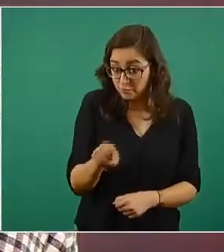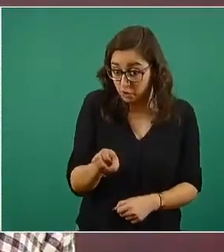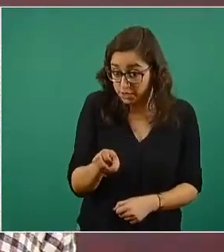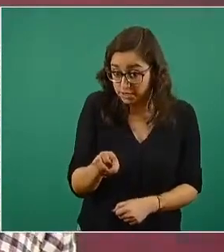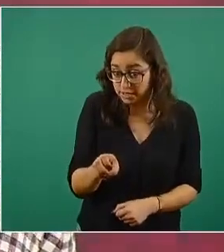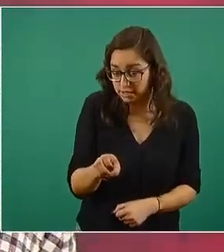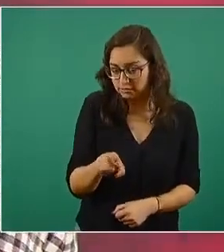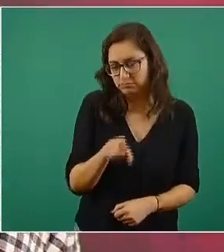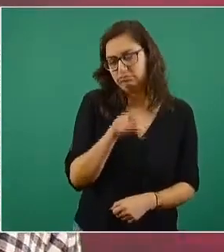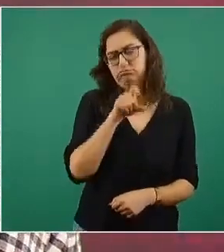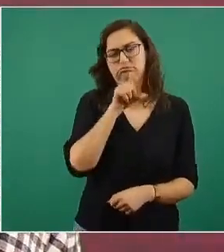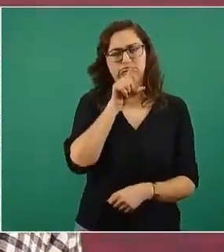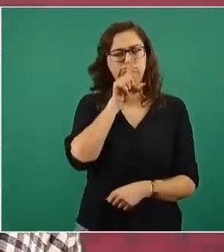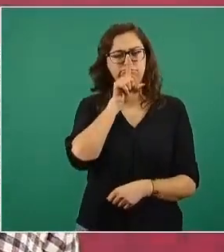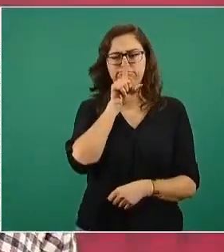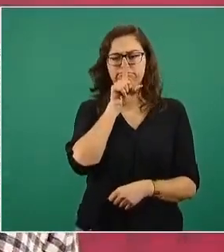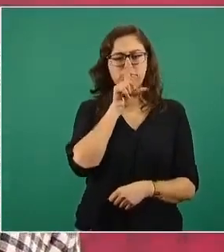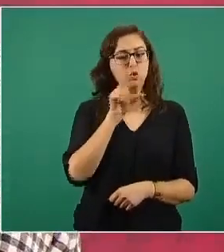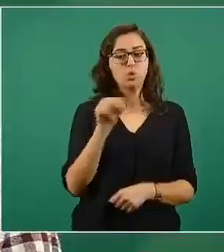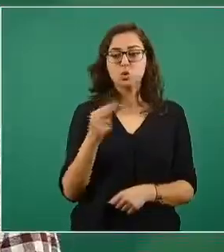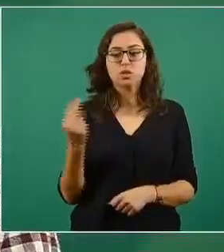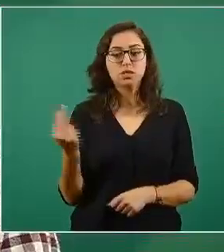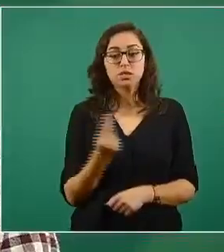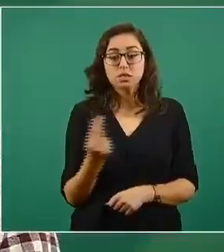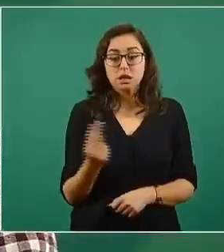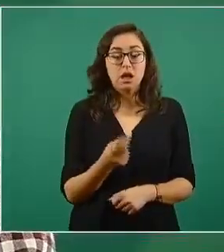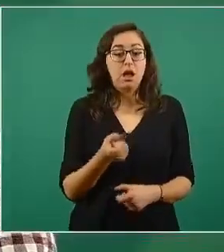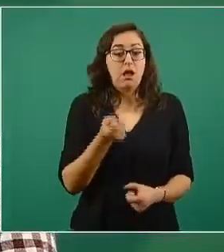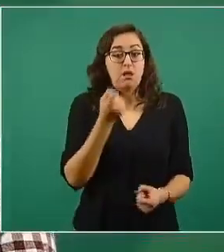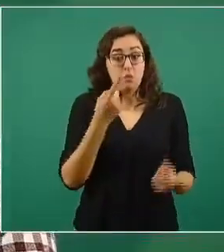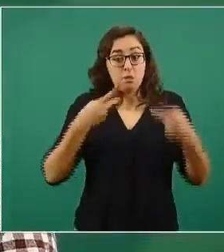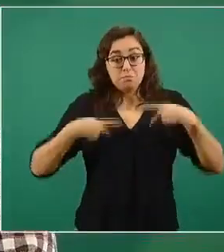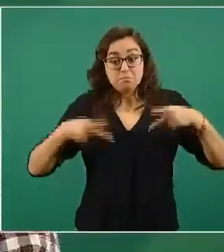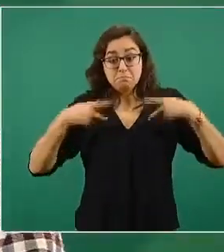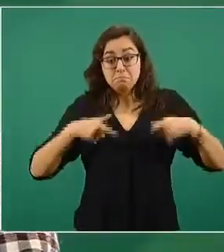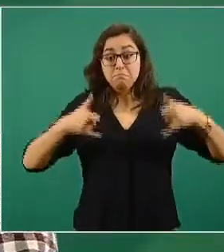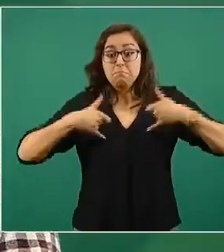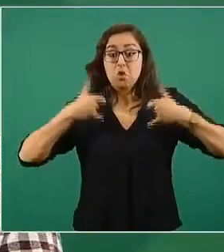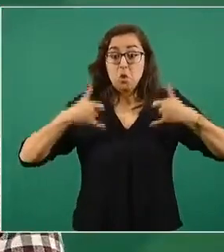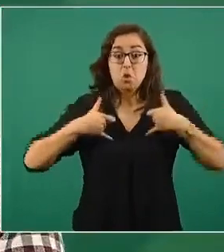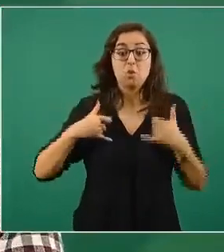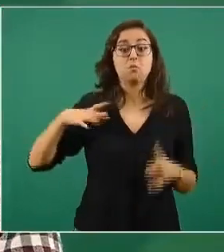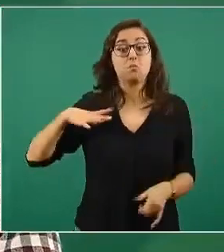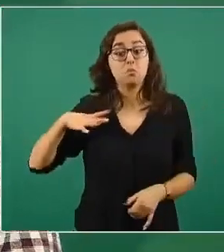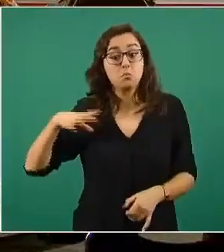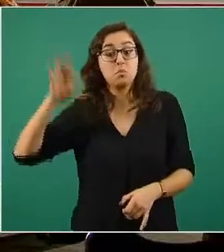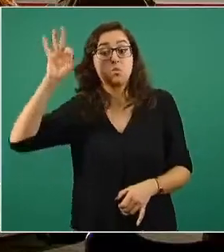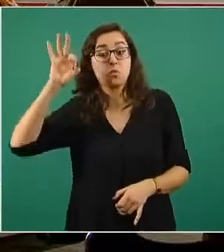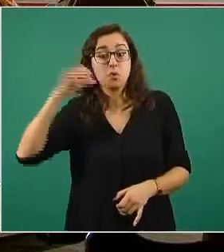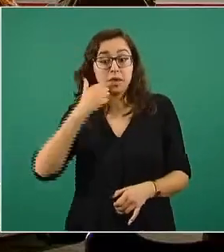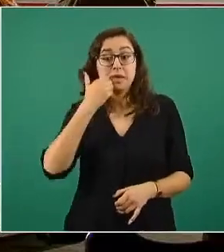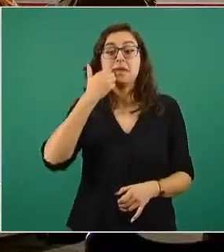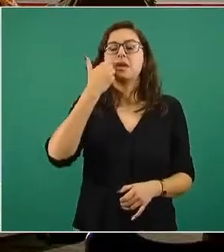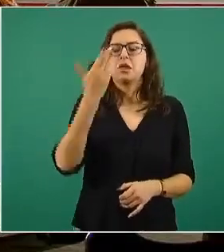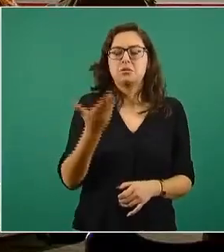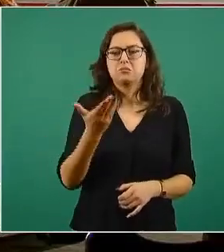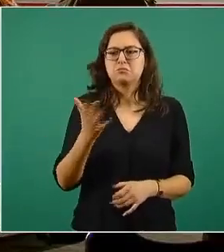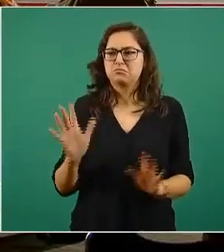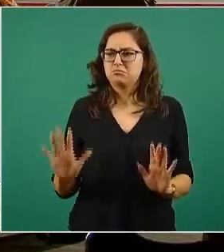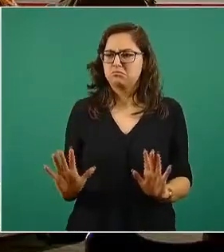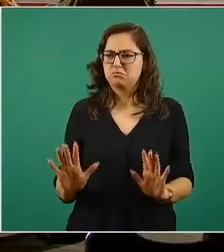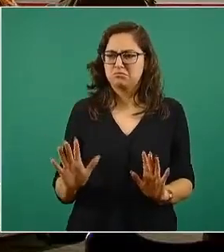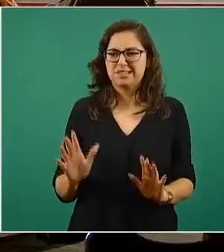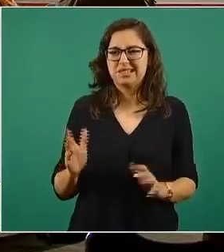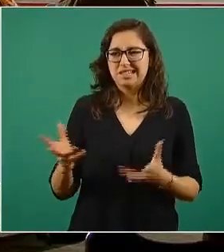su participación. Si alguna persona joven, voluntaria, con deseo de cooperar, estima que no debería